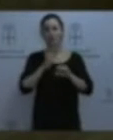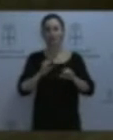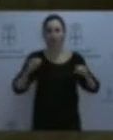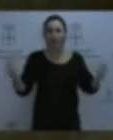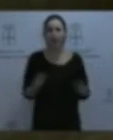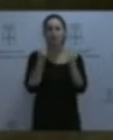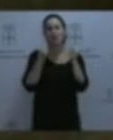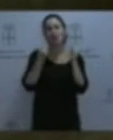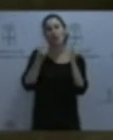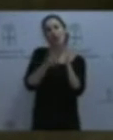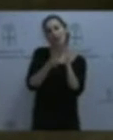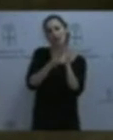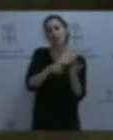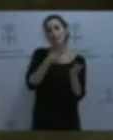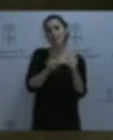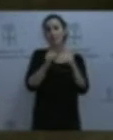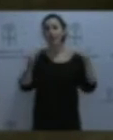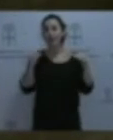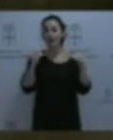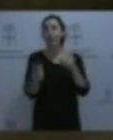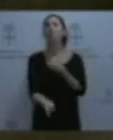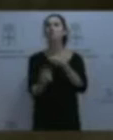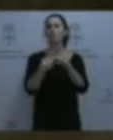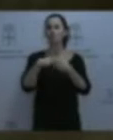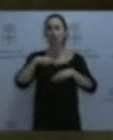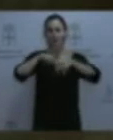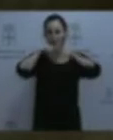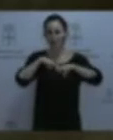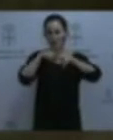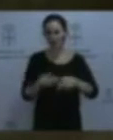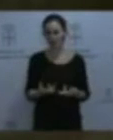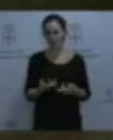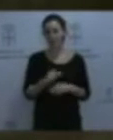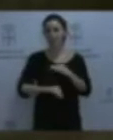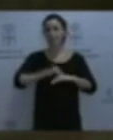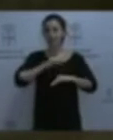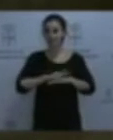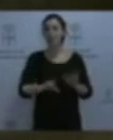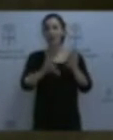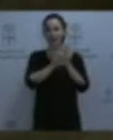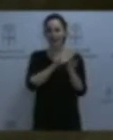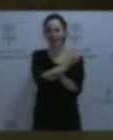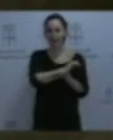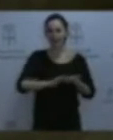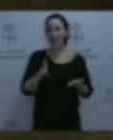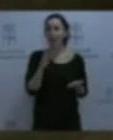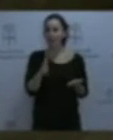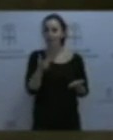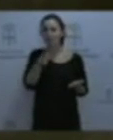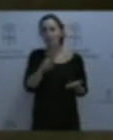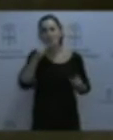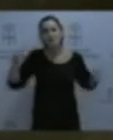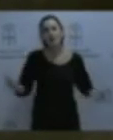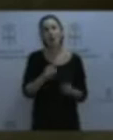sistema y la calidad y la equidad en la enseñanza. Insisto, asegurar el cumplimiento de las leyes, la garantía de los derechos y la mejora